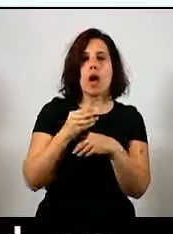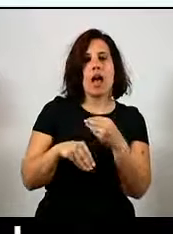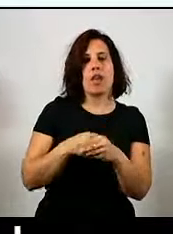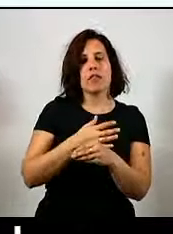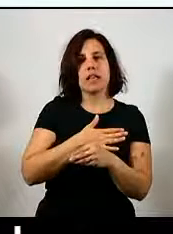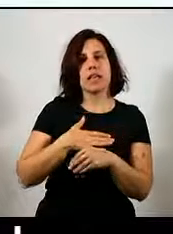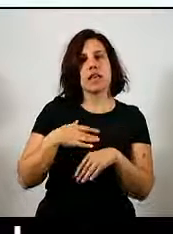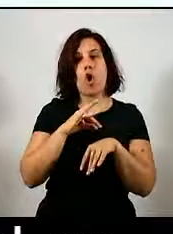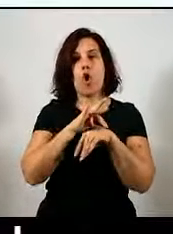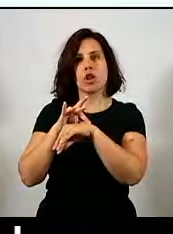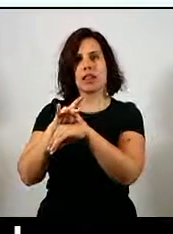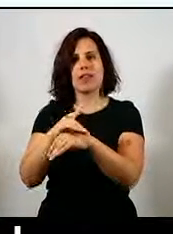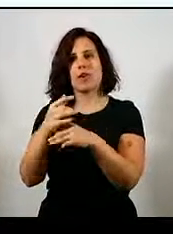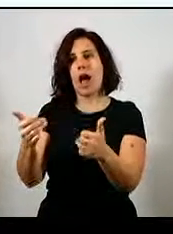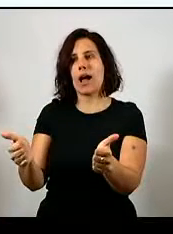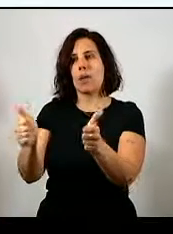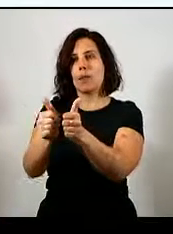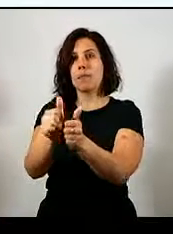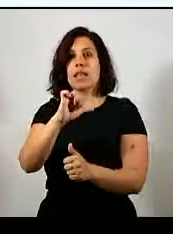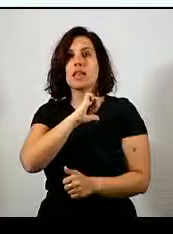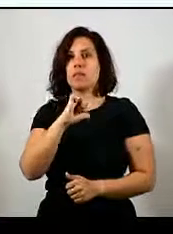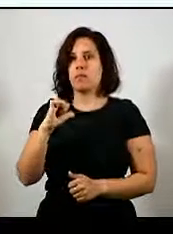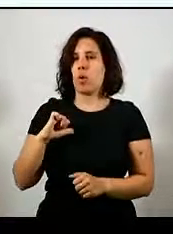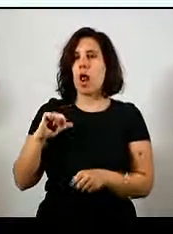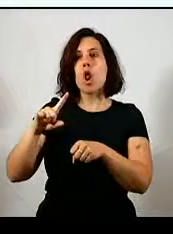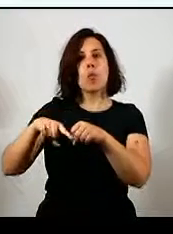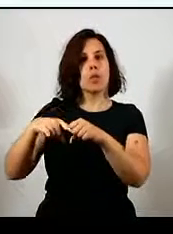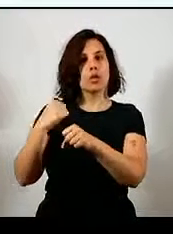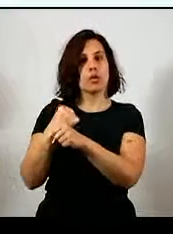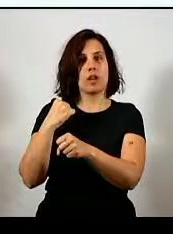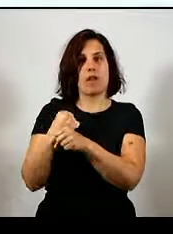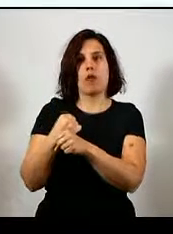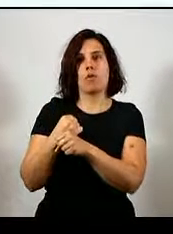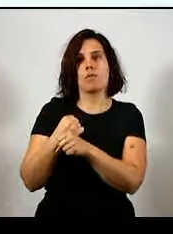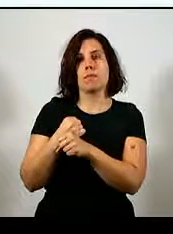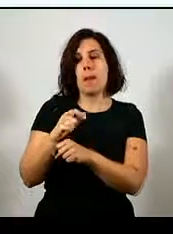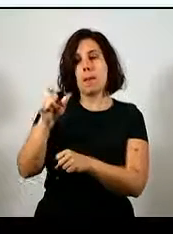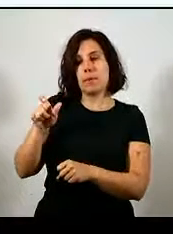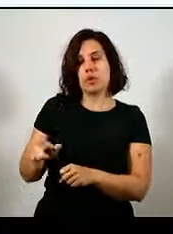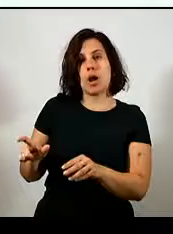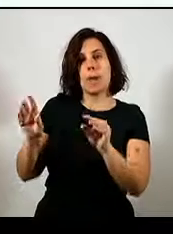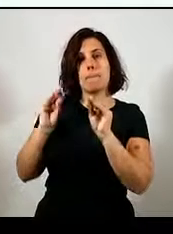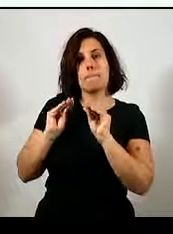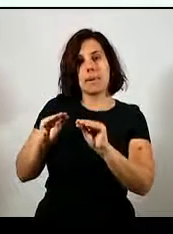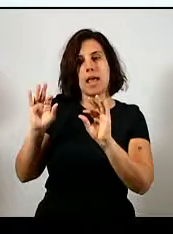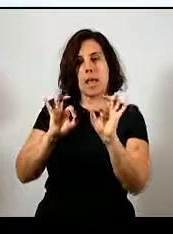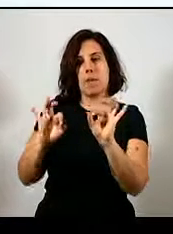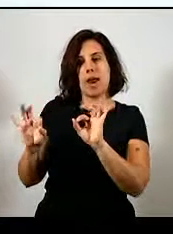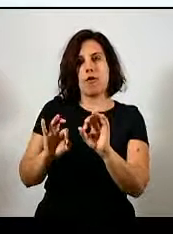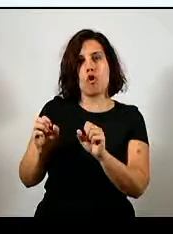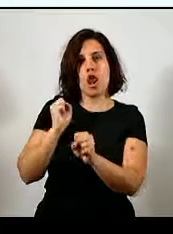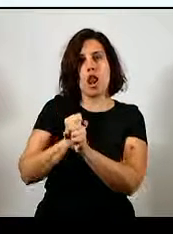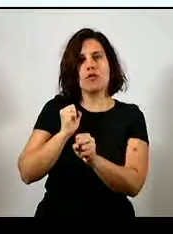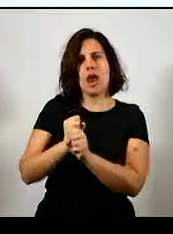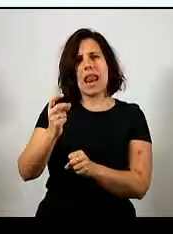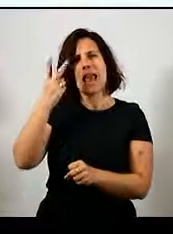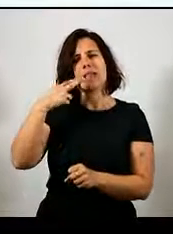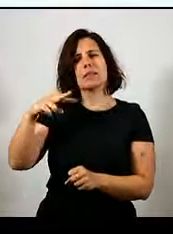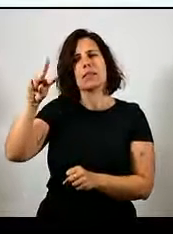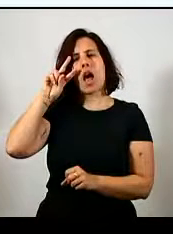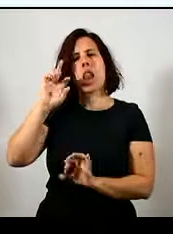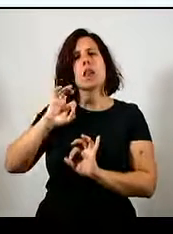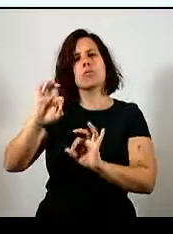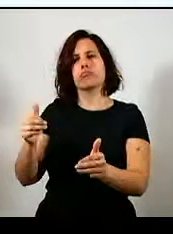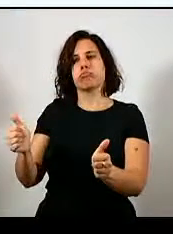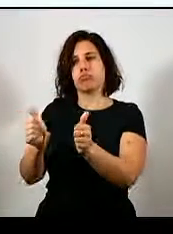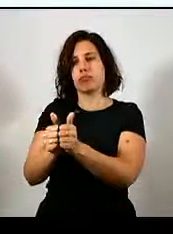acompañamiento individualizado en el puesto de trabajo prestadas por preparadores laborales especializados. Y este programa